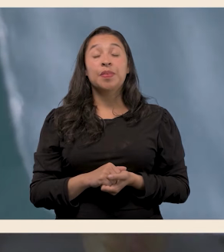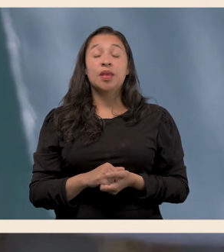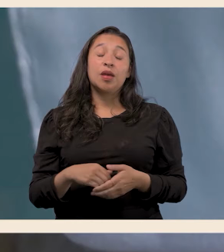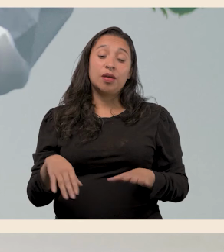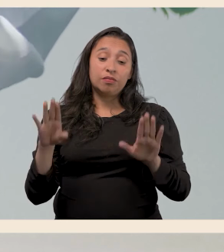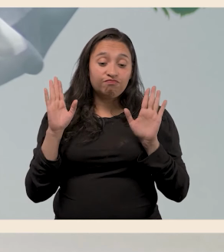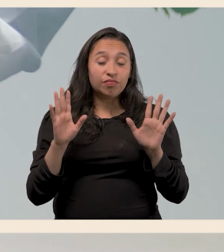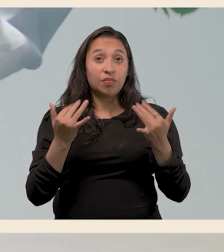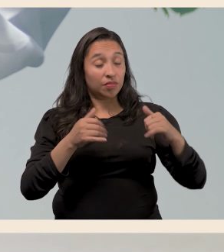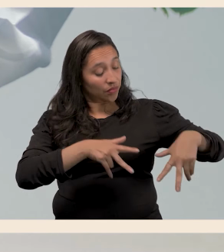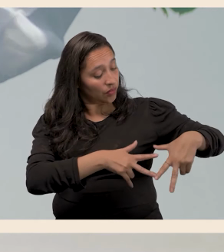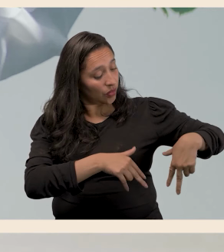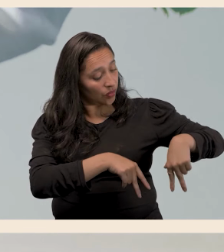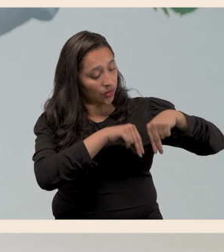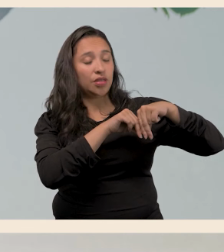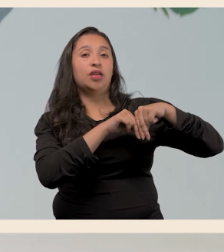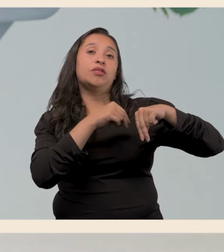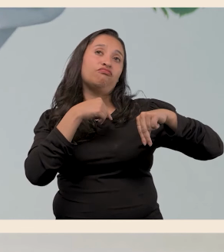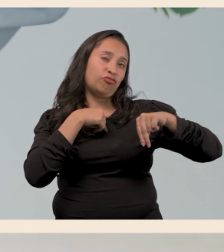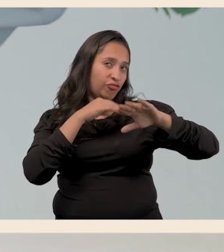Bueno, el mensaje para la sociedad es